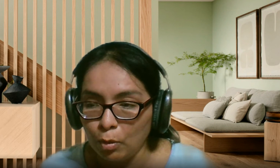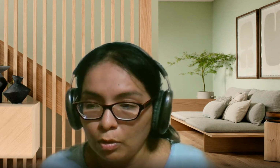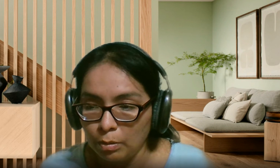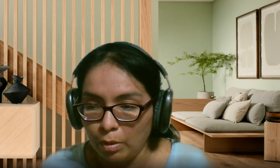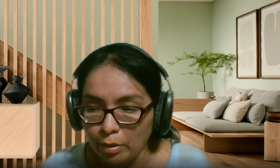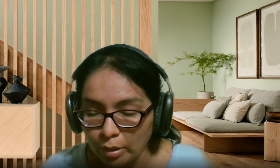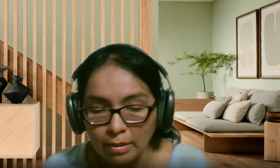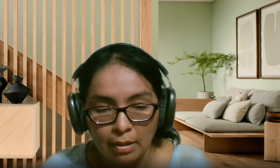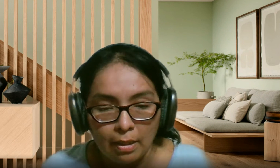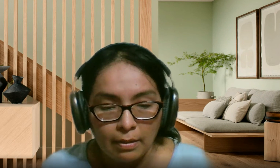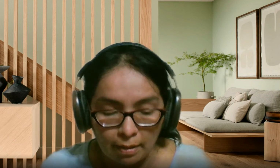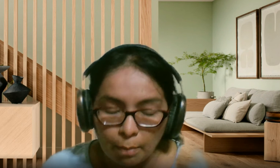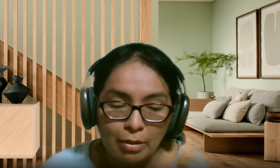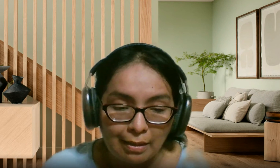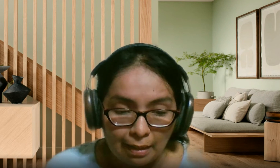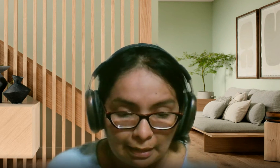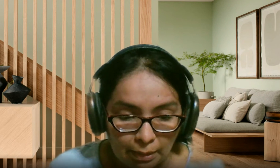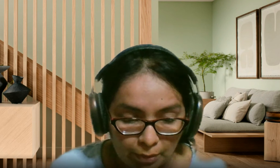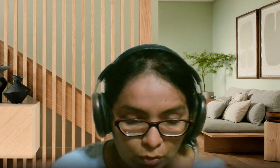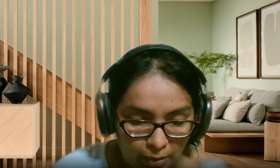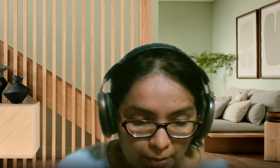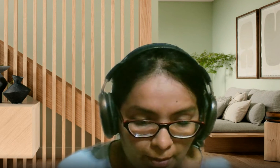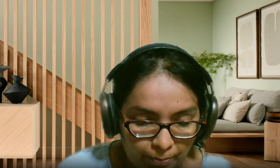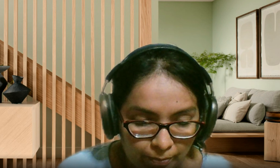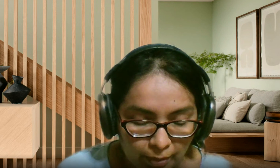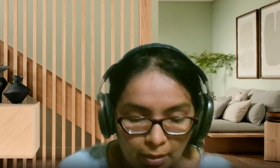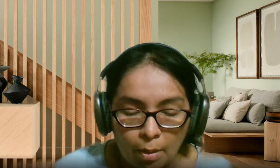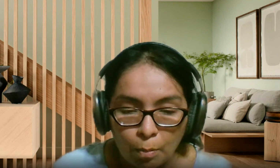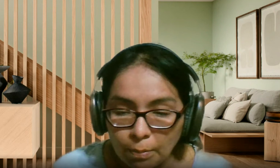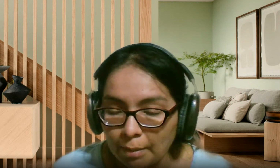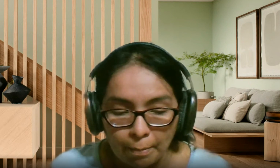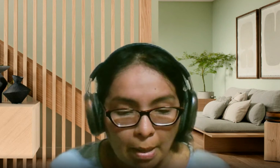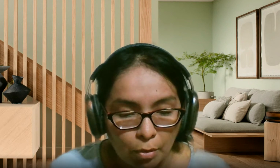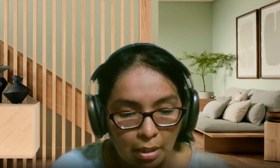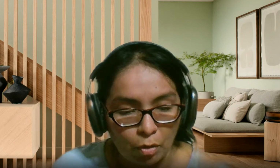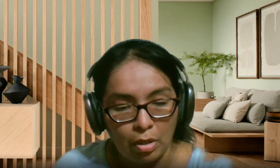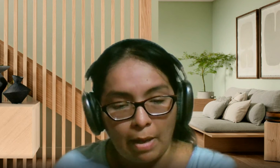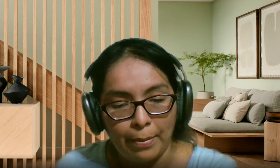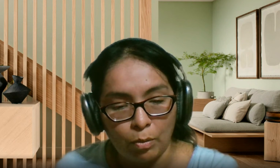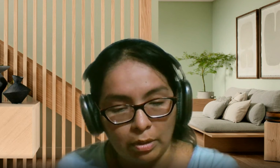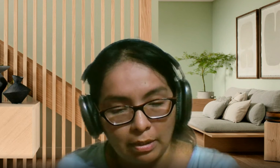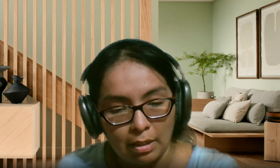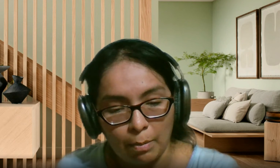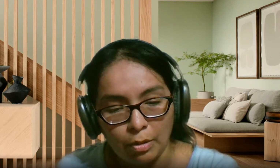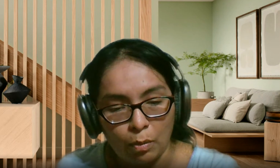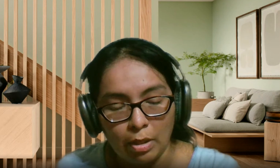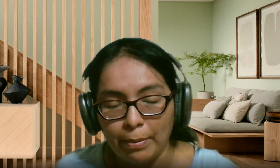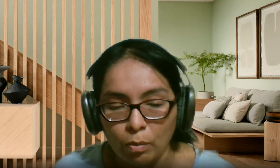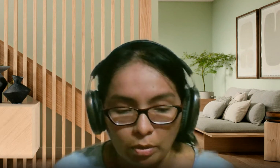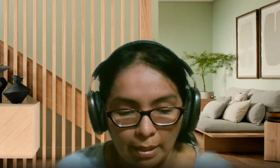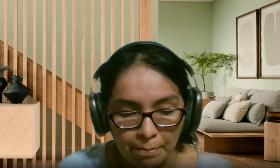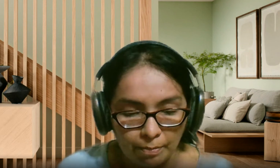cambio, con los simuladores tenemos alternativas todavía. Muy bien, vamos con las preguntas. ¿Tenemos